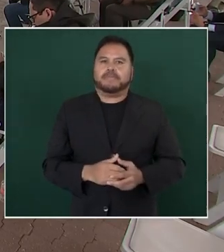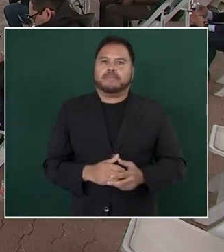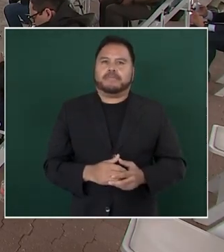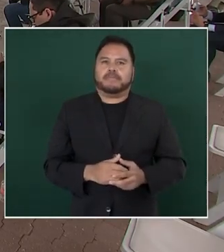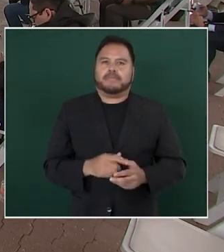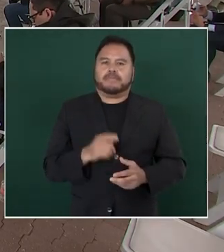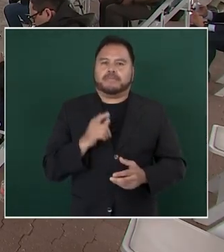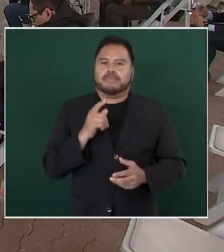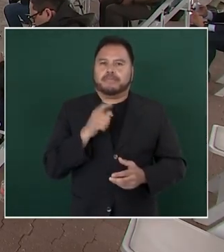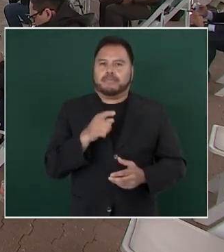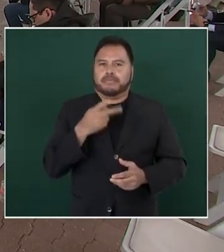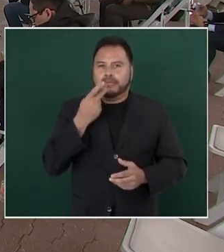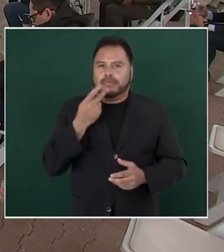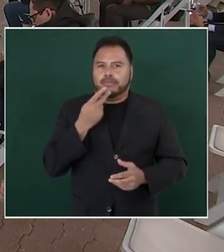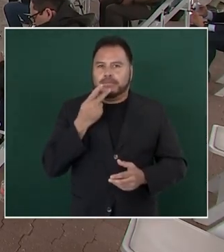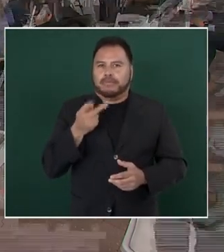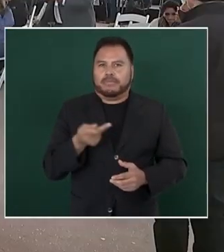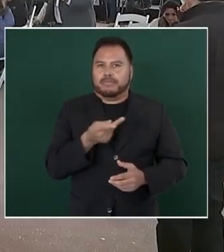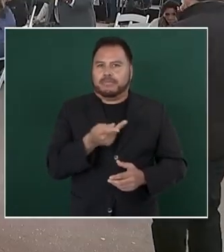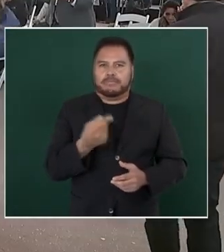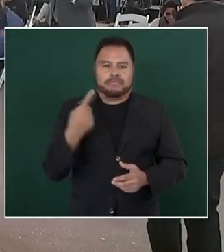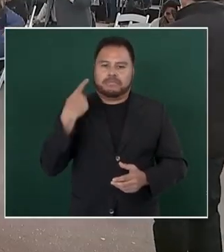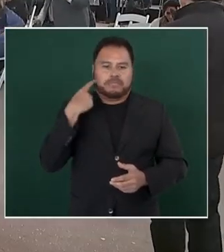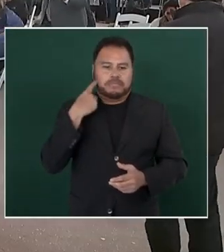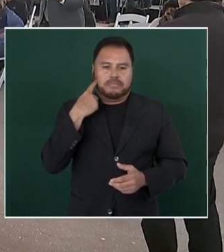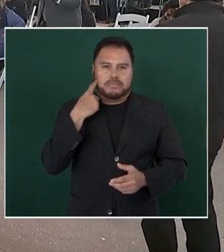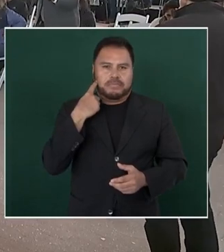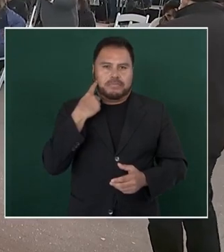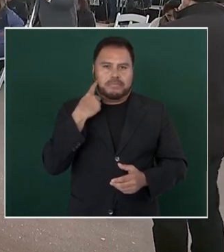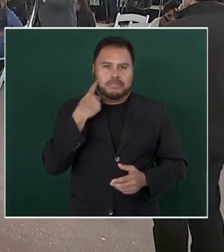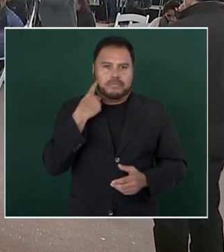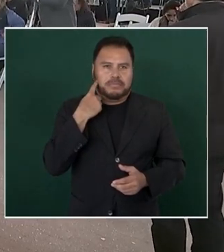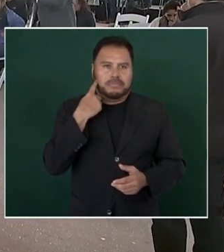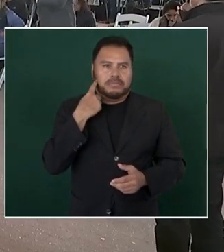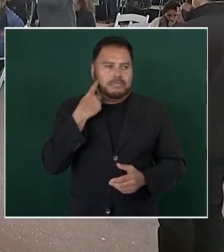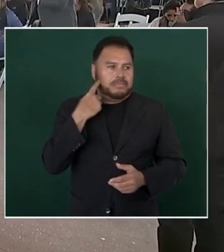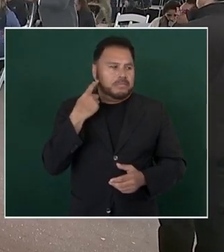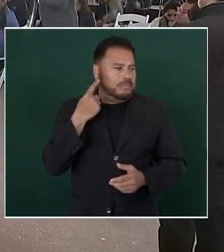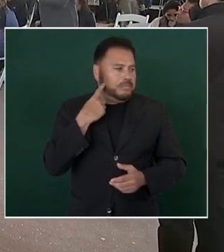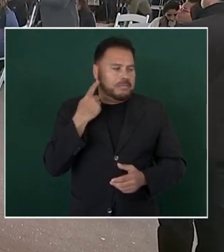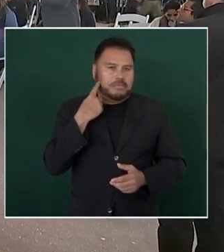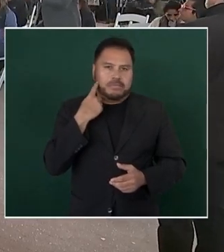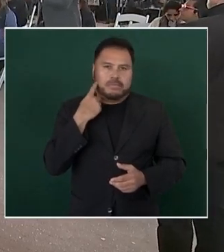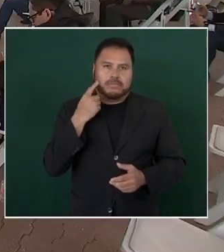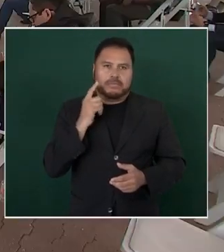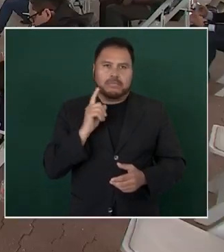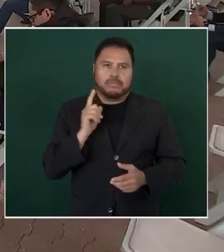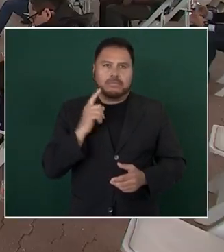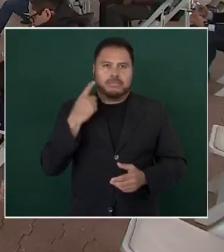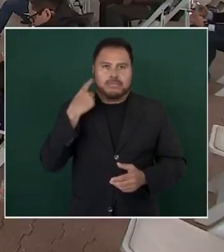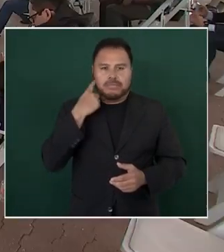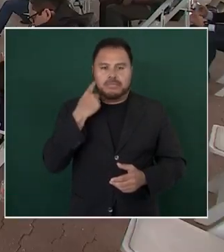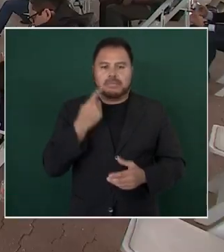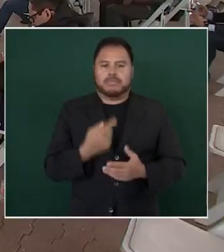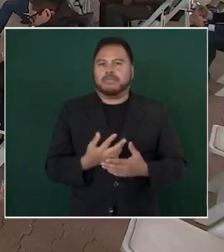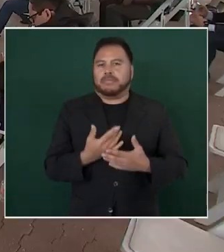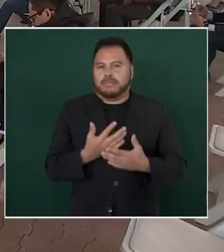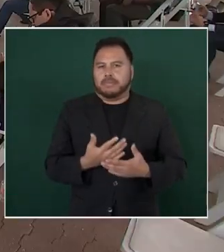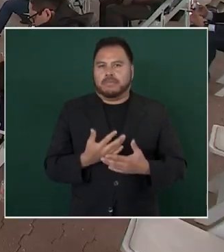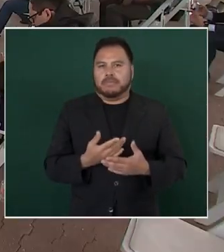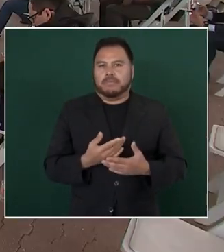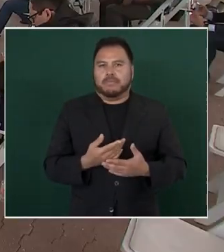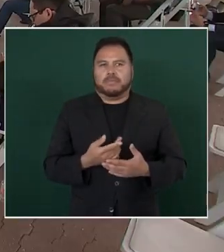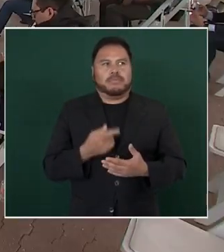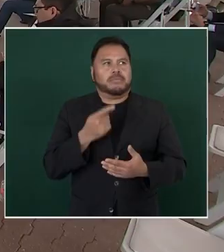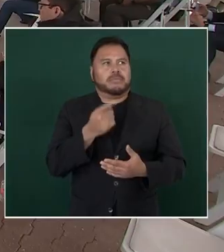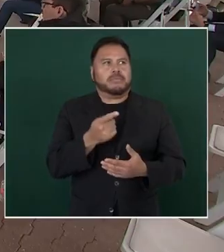se encuentra en la boleta, y preguntarle si a eso se refería, porque también Jaime Bonilla Valdés está enfrentando a la gobernadora. Ya